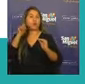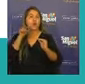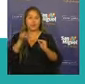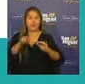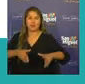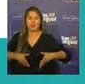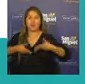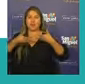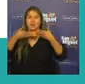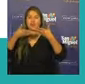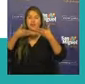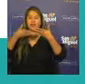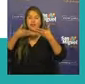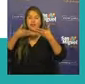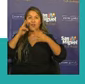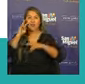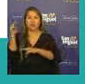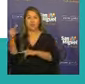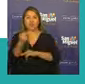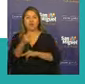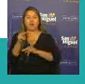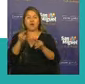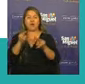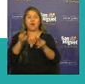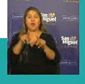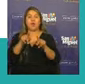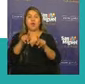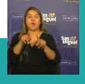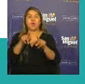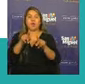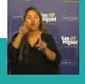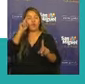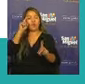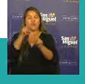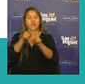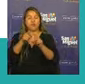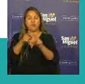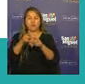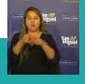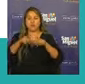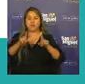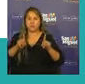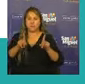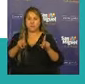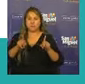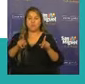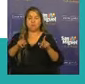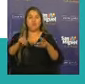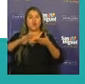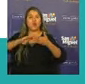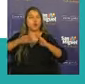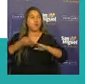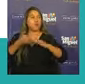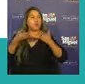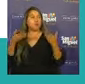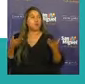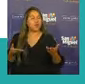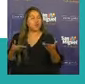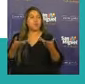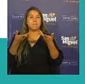dimos otra vuelta a lo que era la Casa de la Mujer anterior. Le dimos una vuelta de comunidad, de